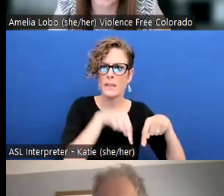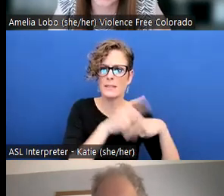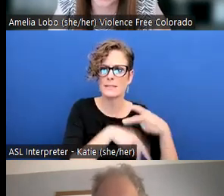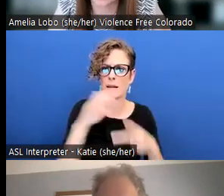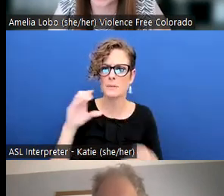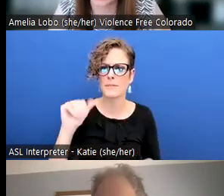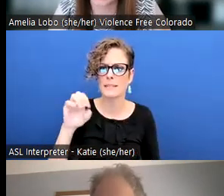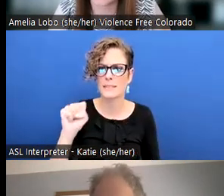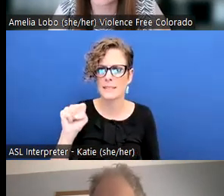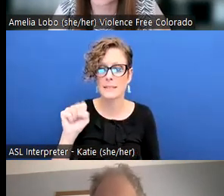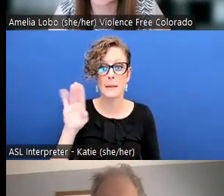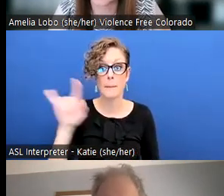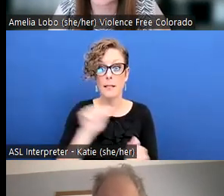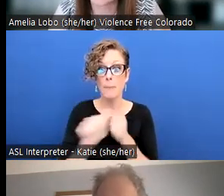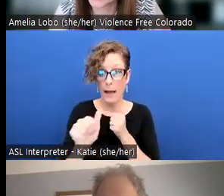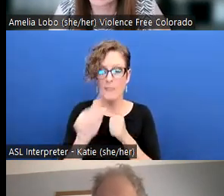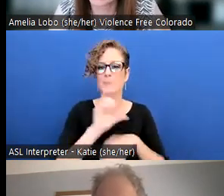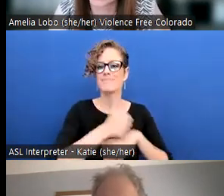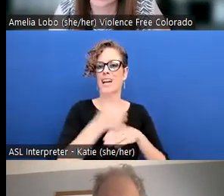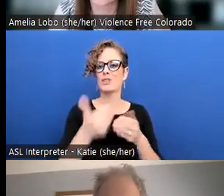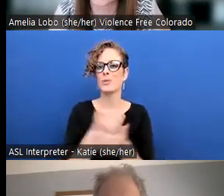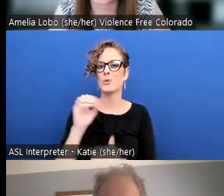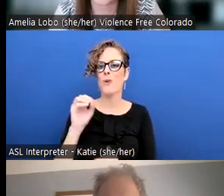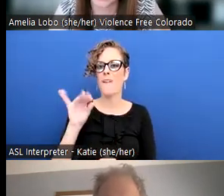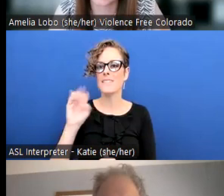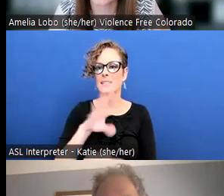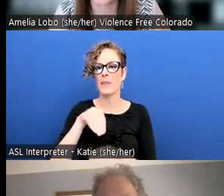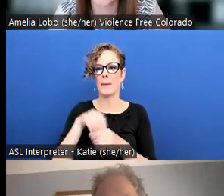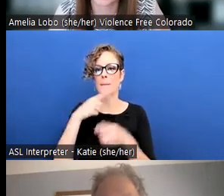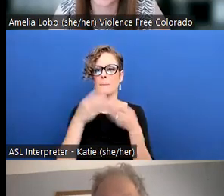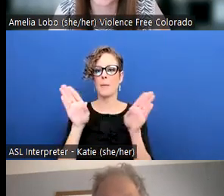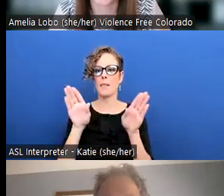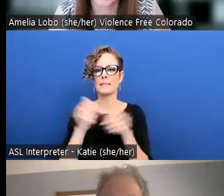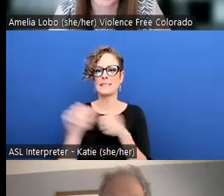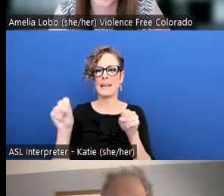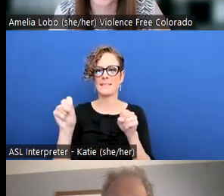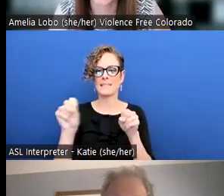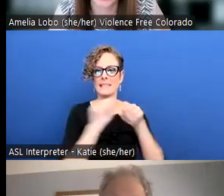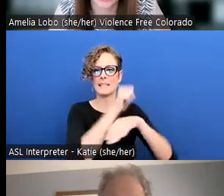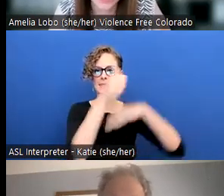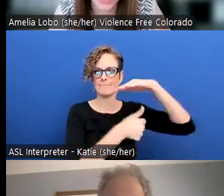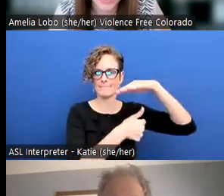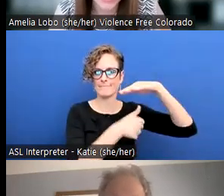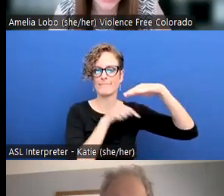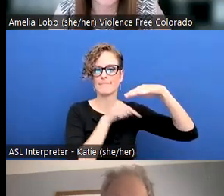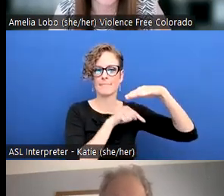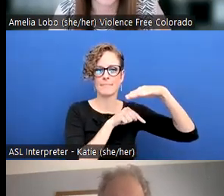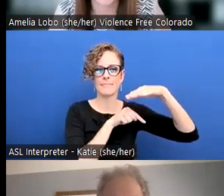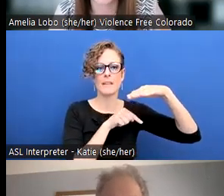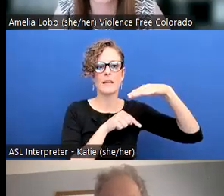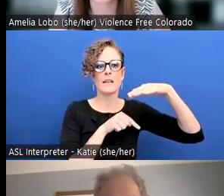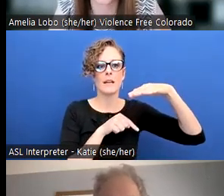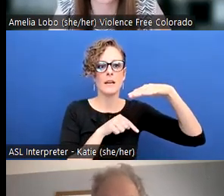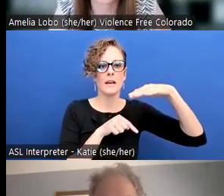insuficiente atención a estas cuestiones. Crea nueva oficina encargada